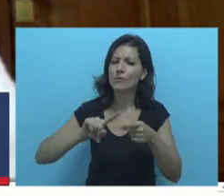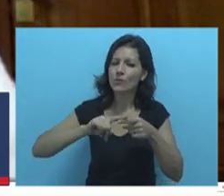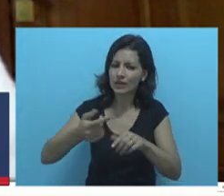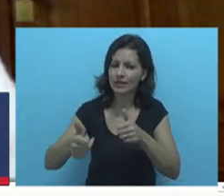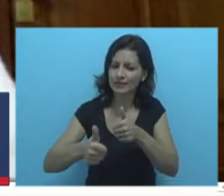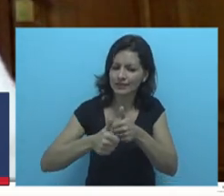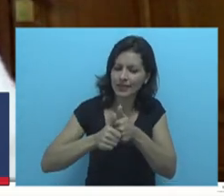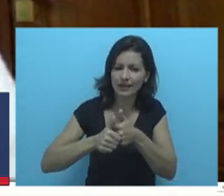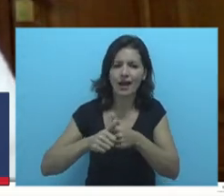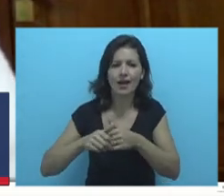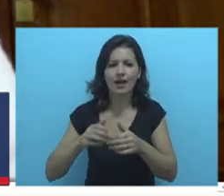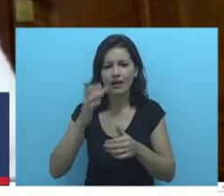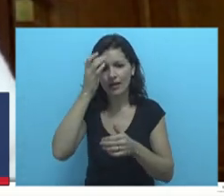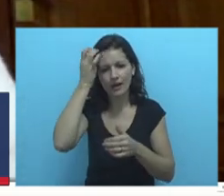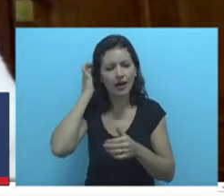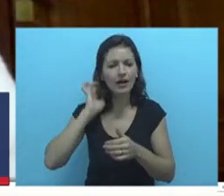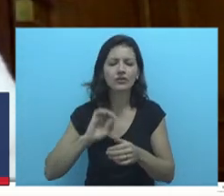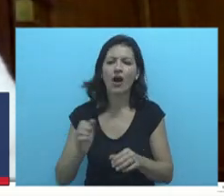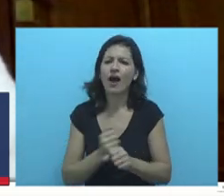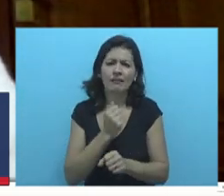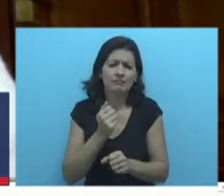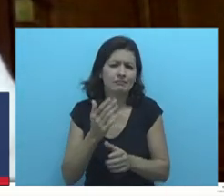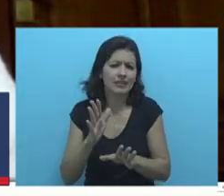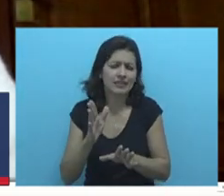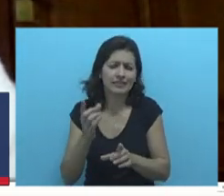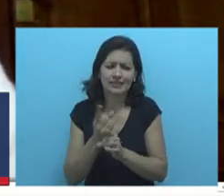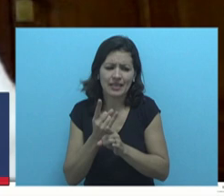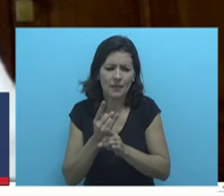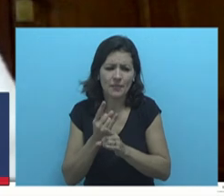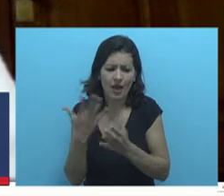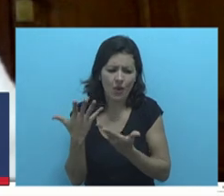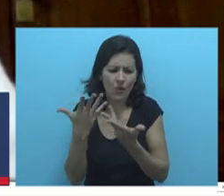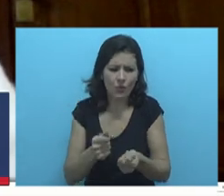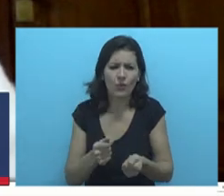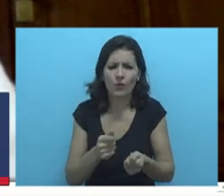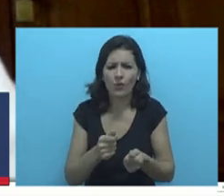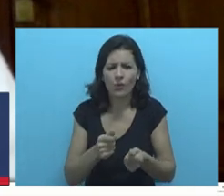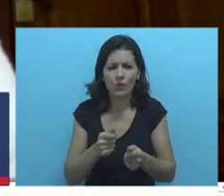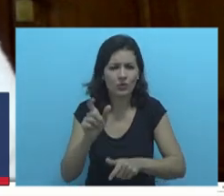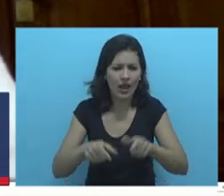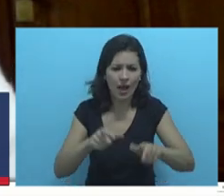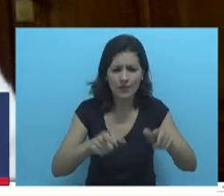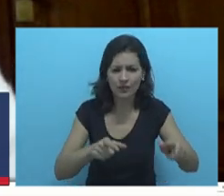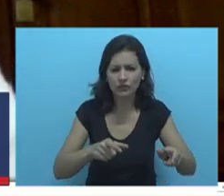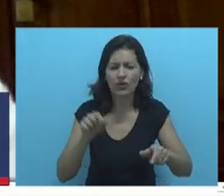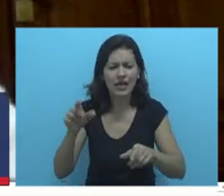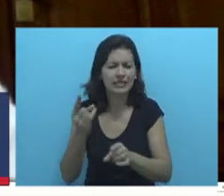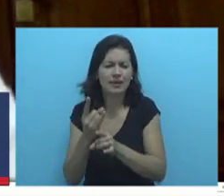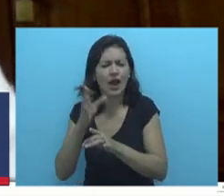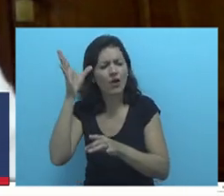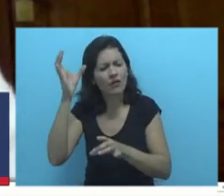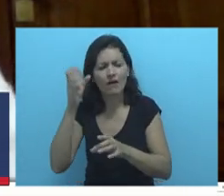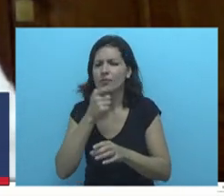política que aunque llegue a lo más alto del poder político de la provincia de Santa Fe, no se olvida que en el barrio de Alto Verde hay un par de pibes que no tienen para comer, que